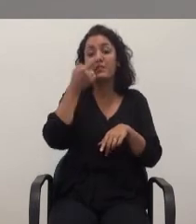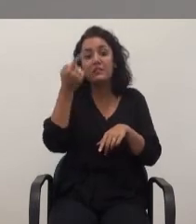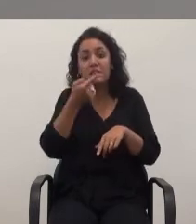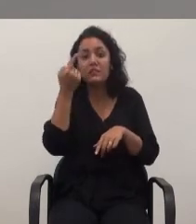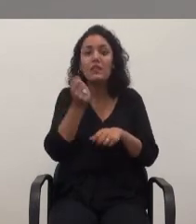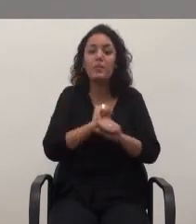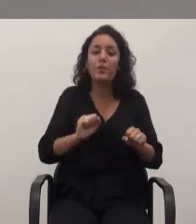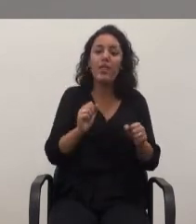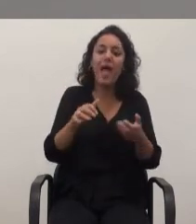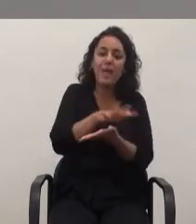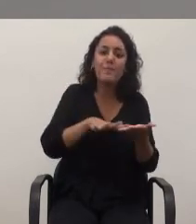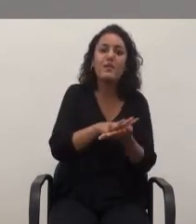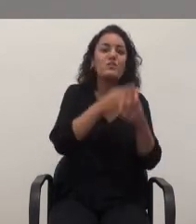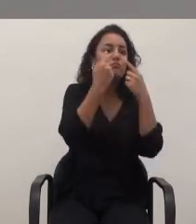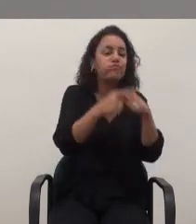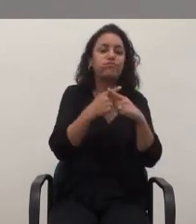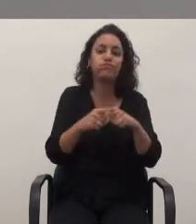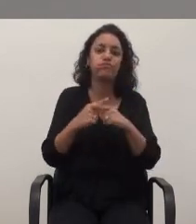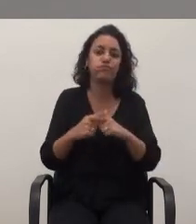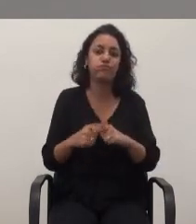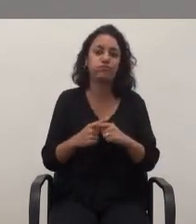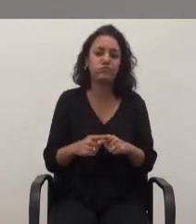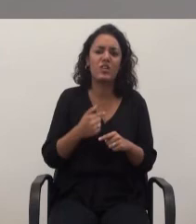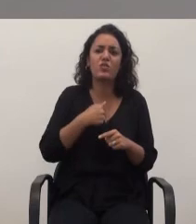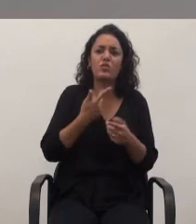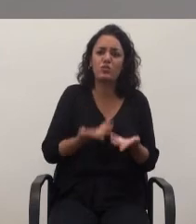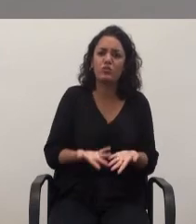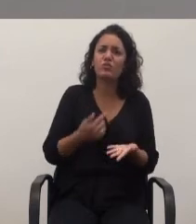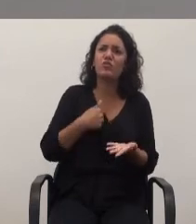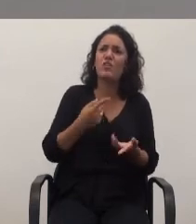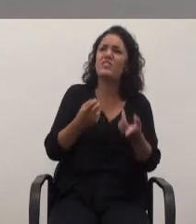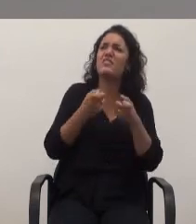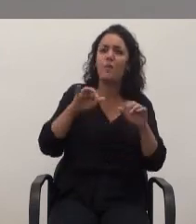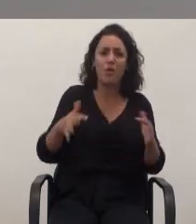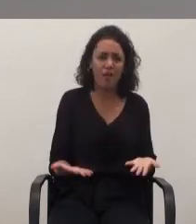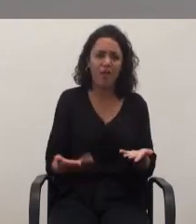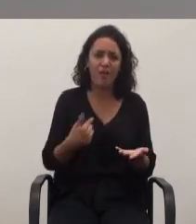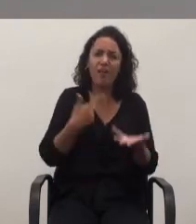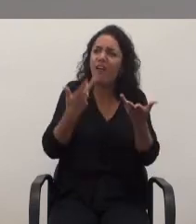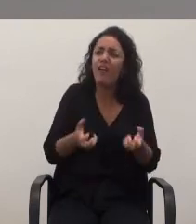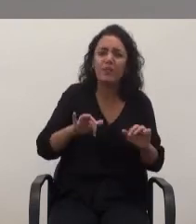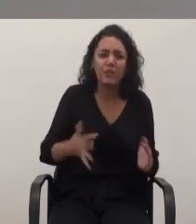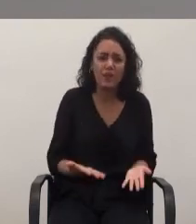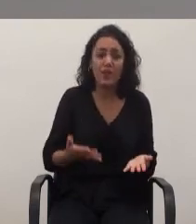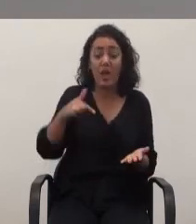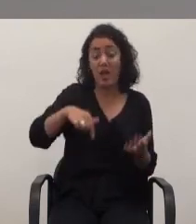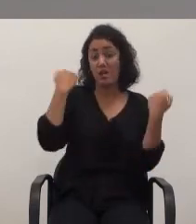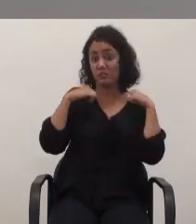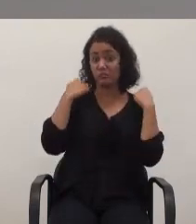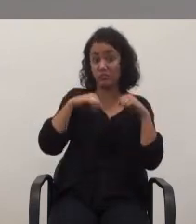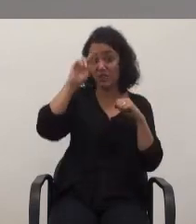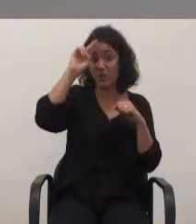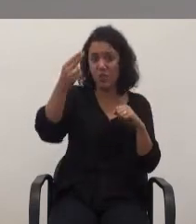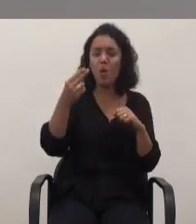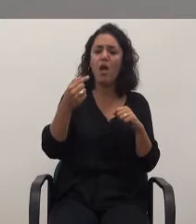discusión acerca de cuáles son las prioridades que el ISEF tiene o que la educación física en el Uruguay tiene en cuanto a la producción de